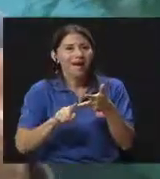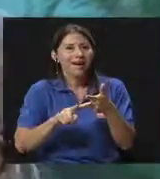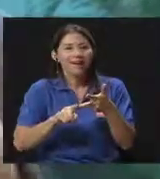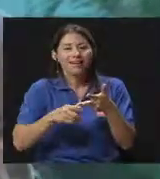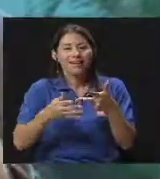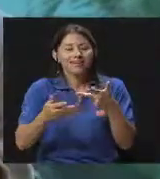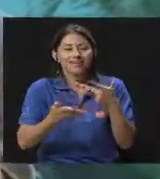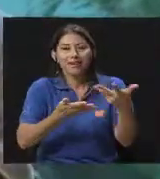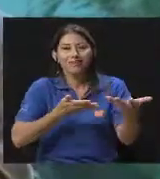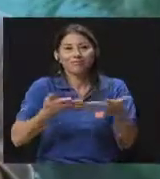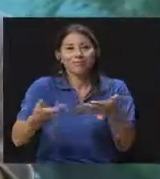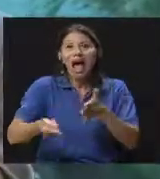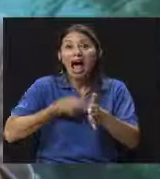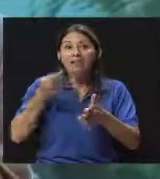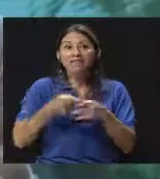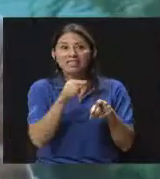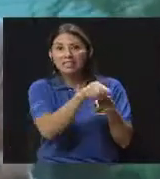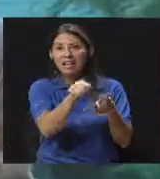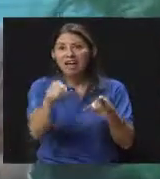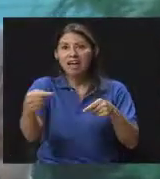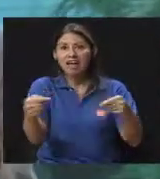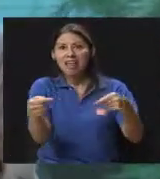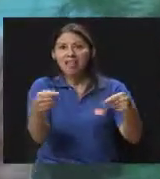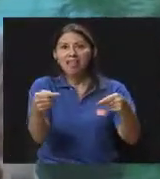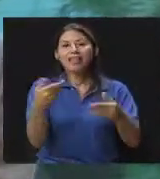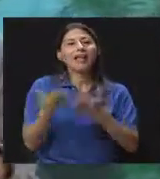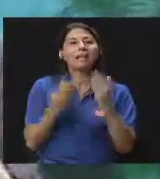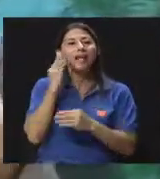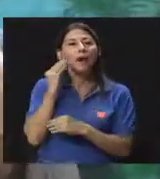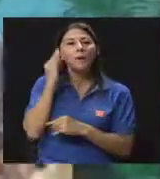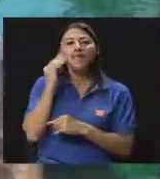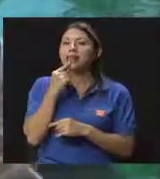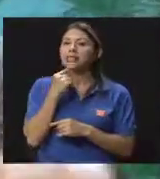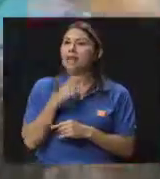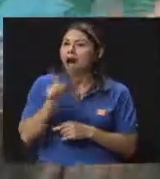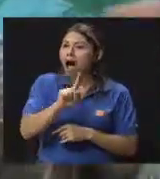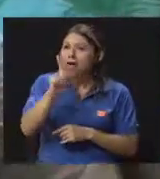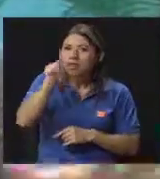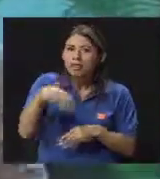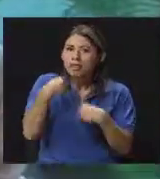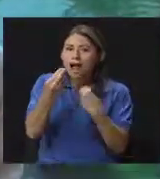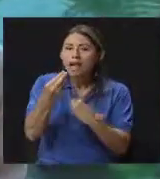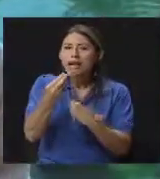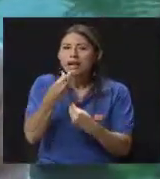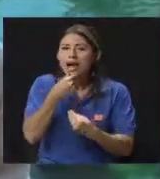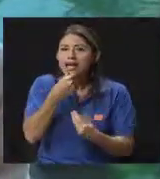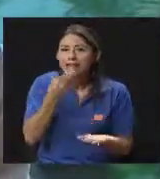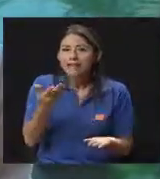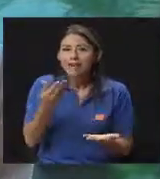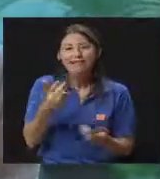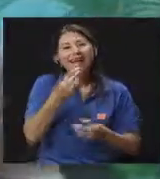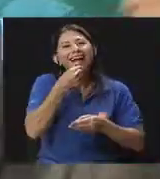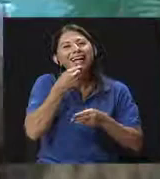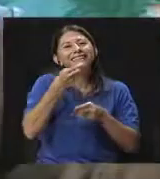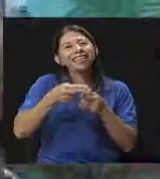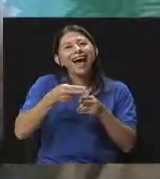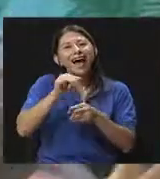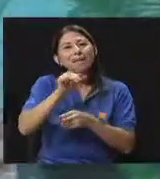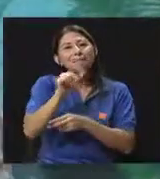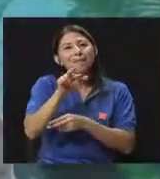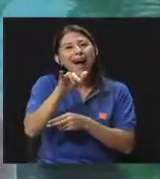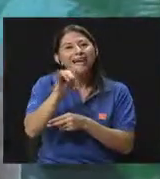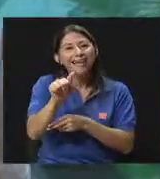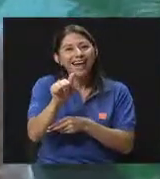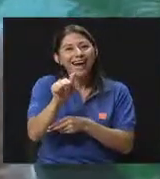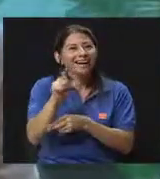veces comienza una lucha campal, porque la abuelita le dice, no, es que tenés que darle galleta, ya la galleta María, que es tan clásica, apenas los 6 meses. Que es lo